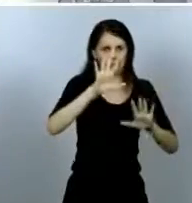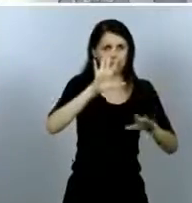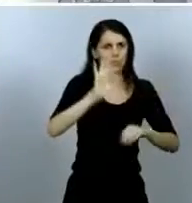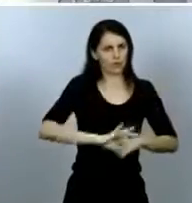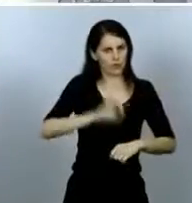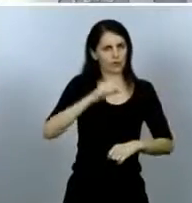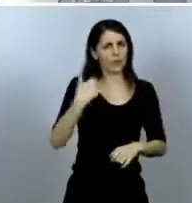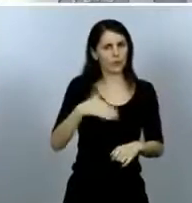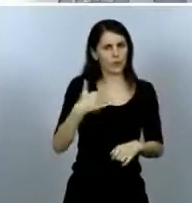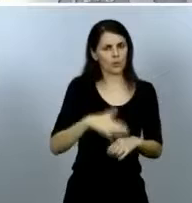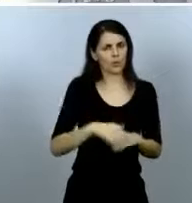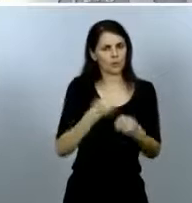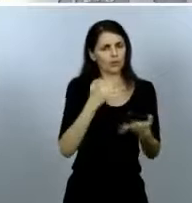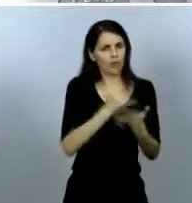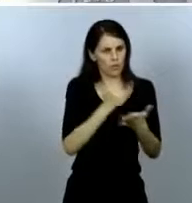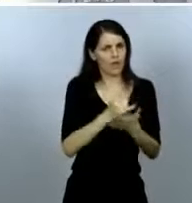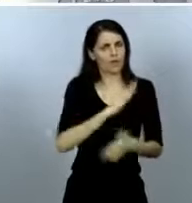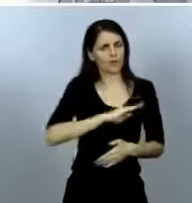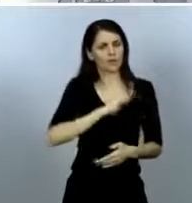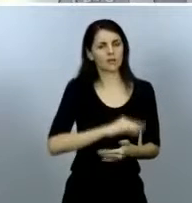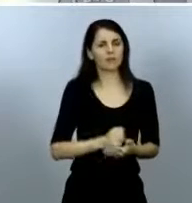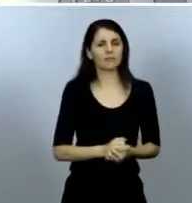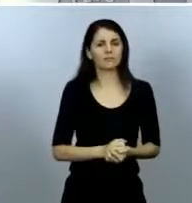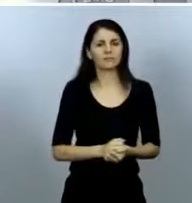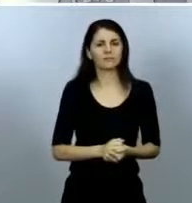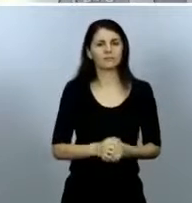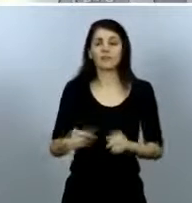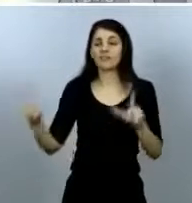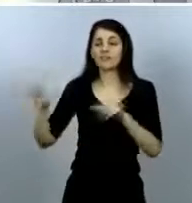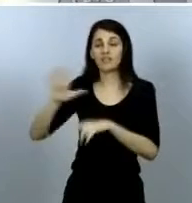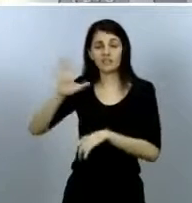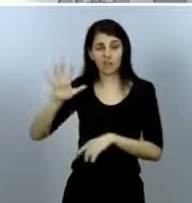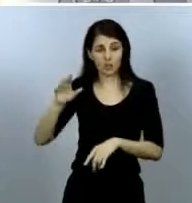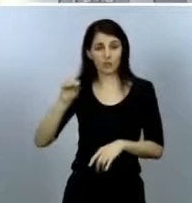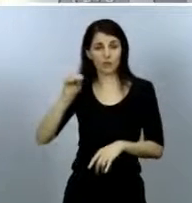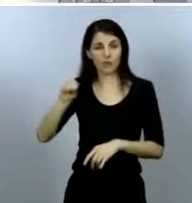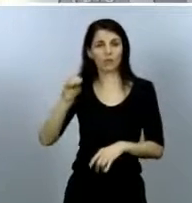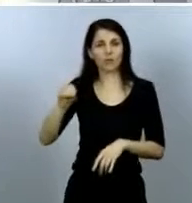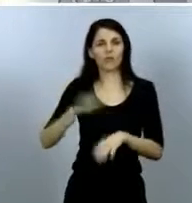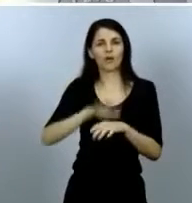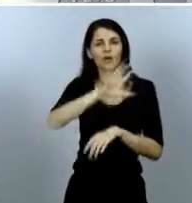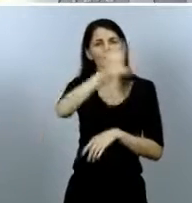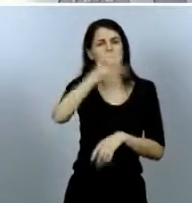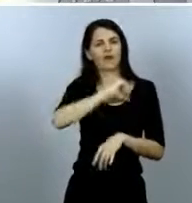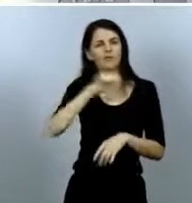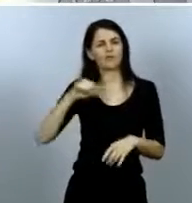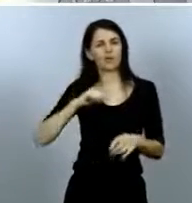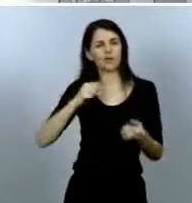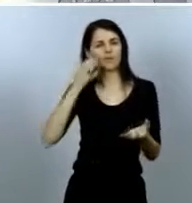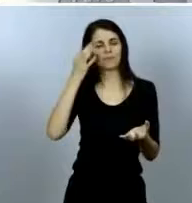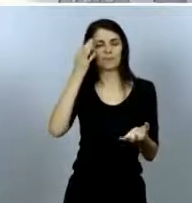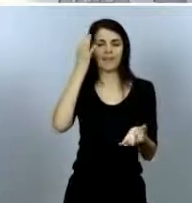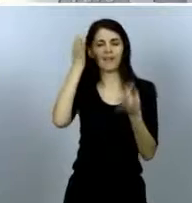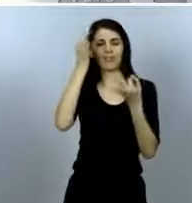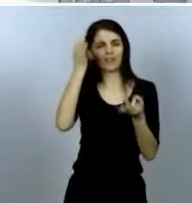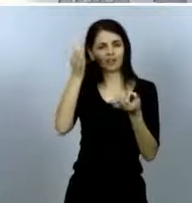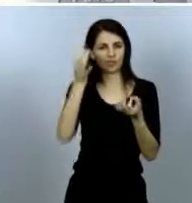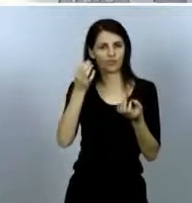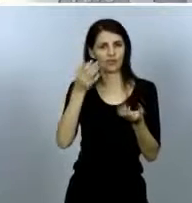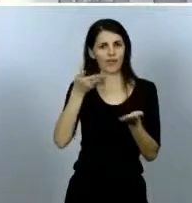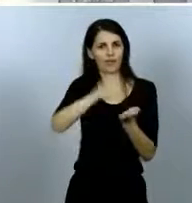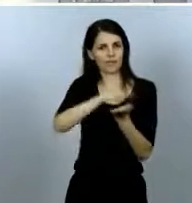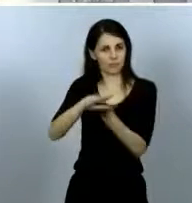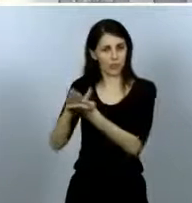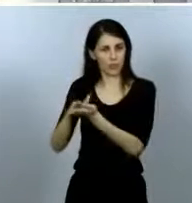telecinco le pregunta sobre el descuadre con los datos de fallecidos que dan algunas comunidades ayer dijo usted que puede haber retrasos en la notificación